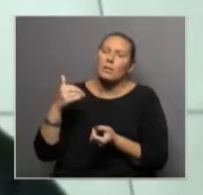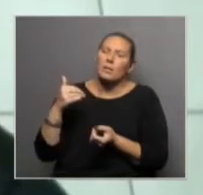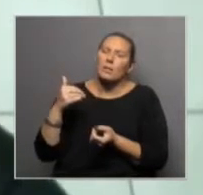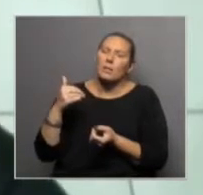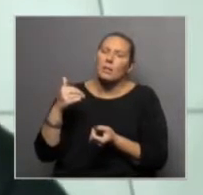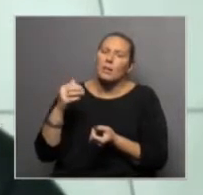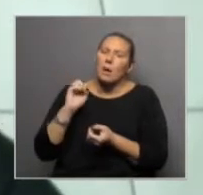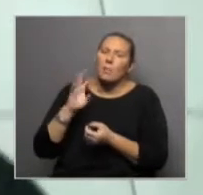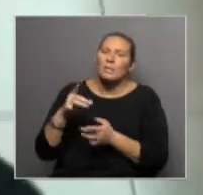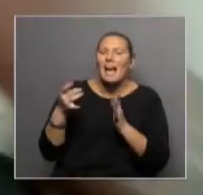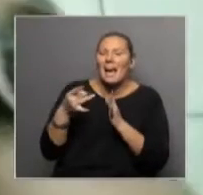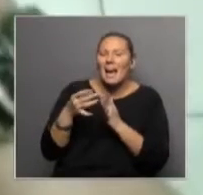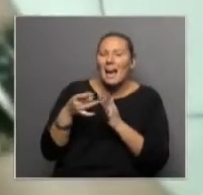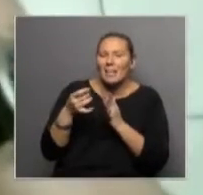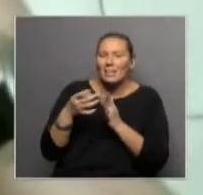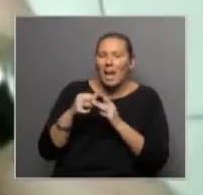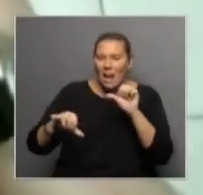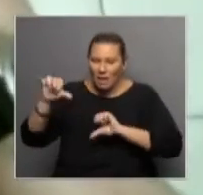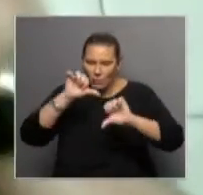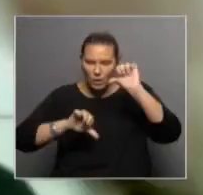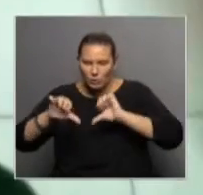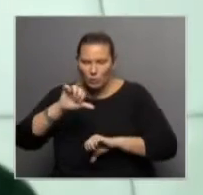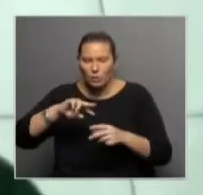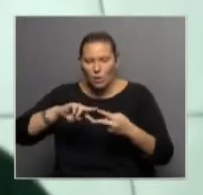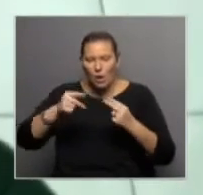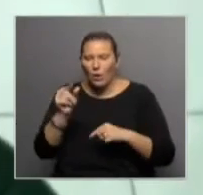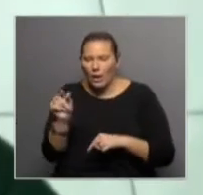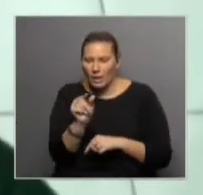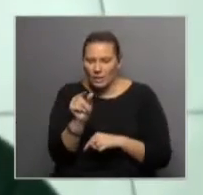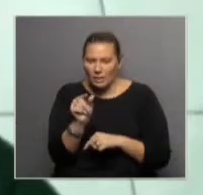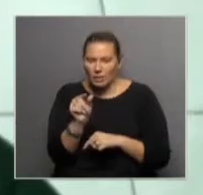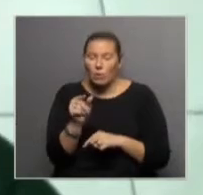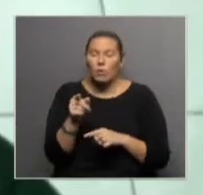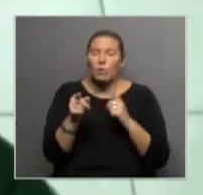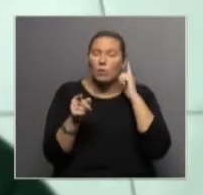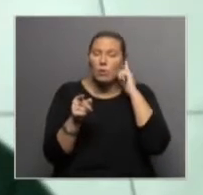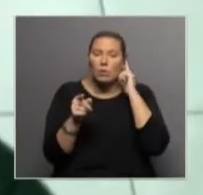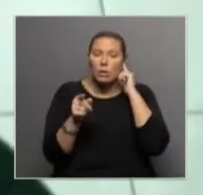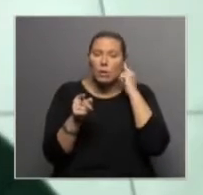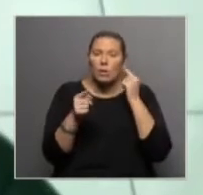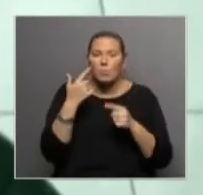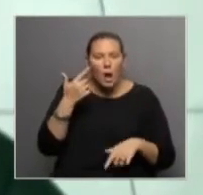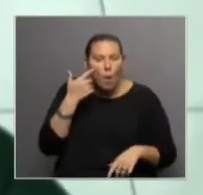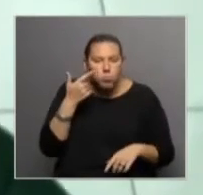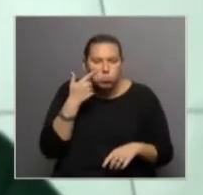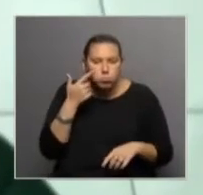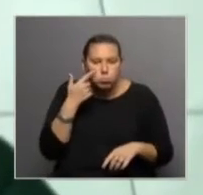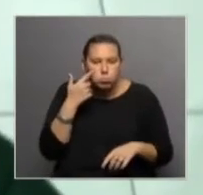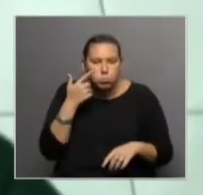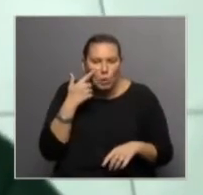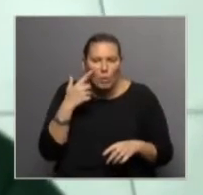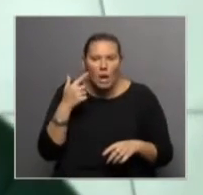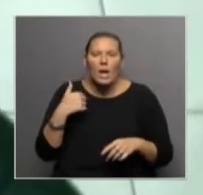que nada por la calidad de nuestro laboratorio genético, que está muy desarrollado, y para comprobar